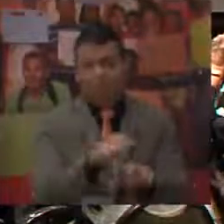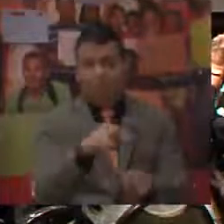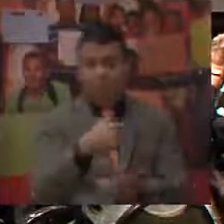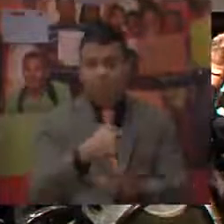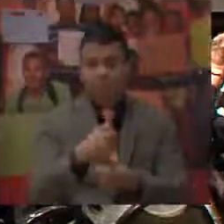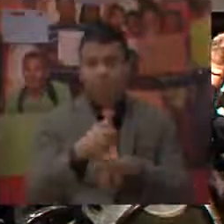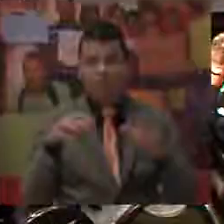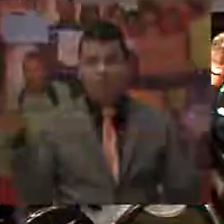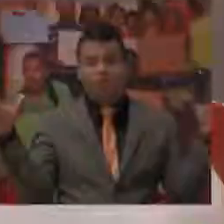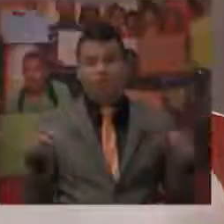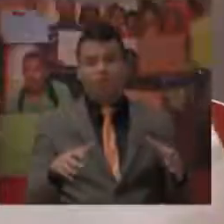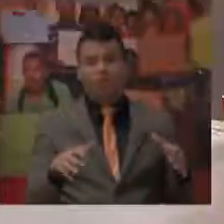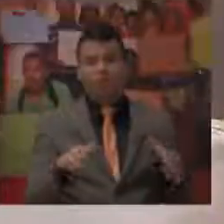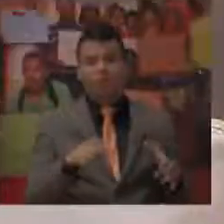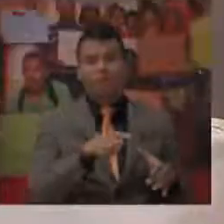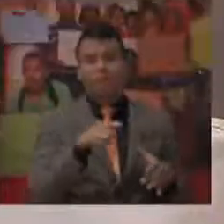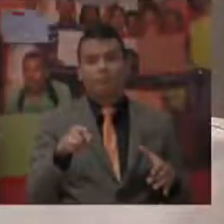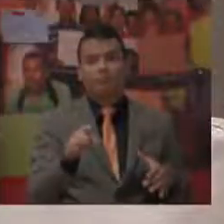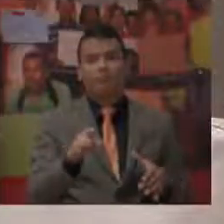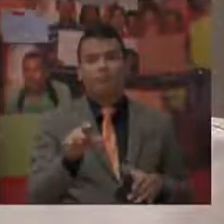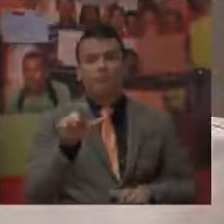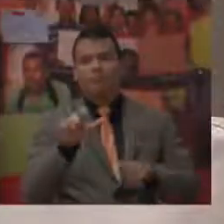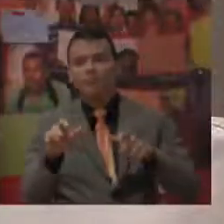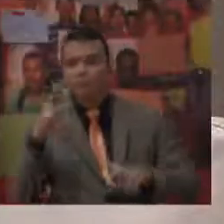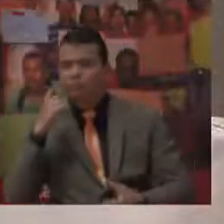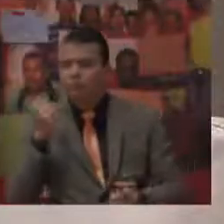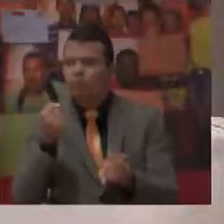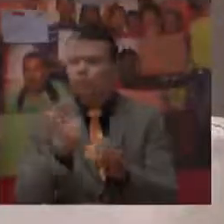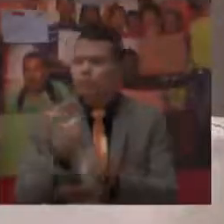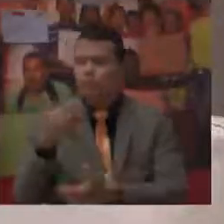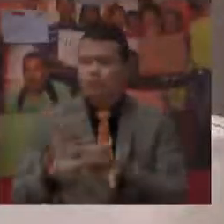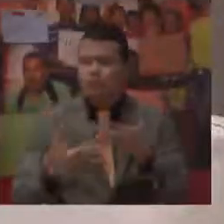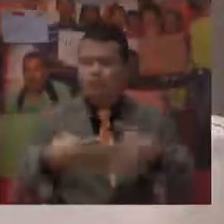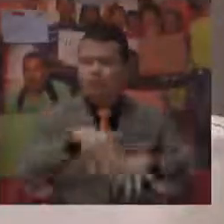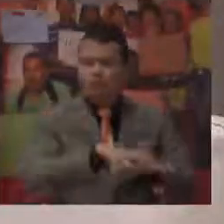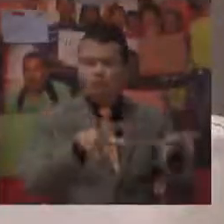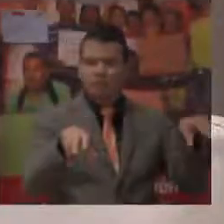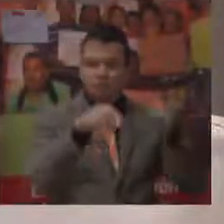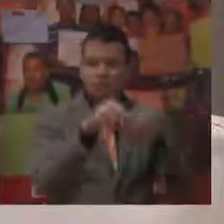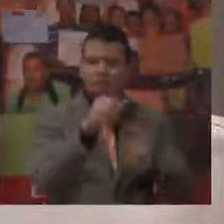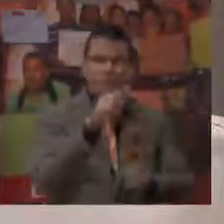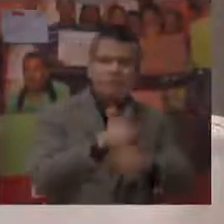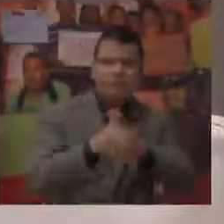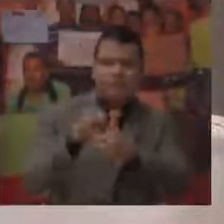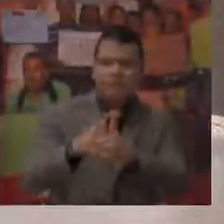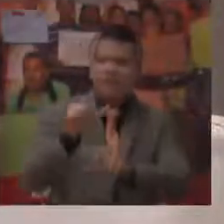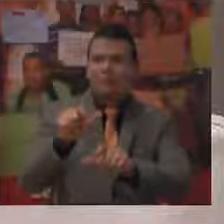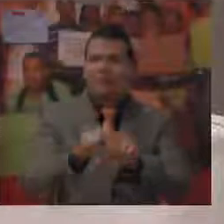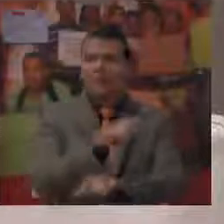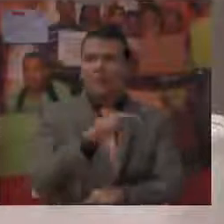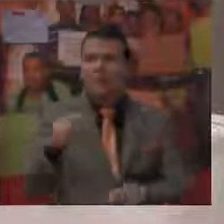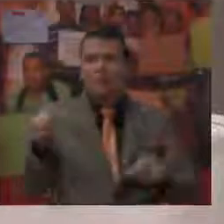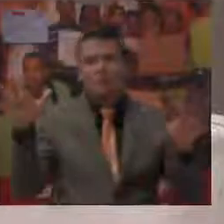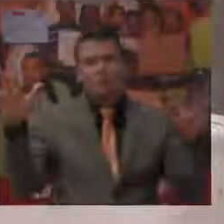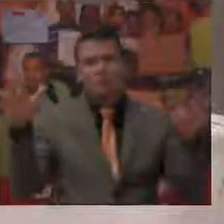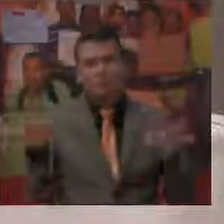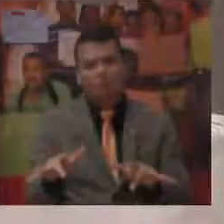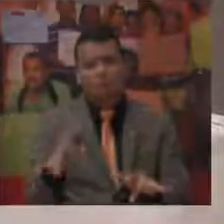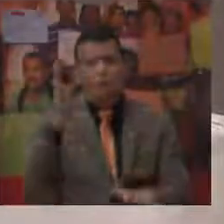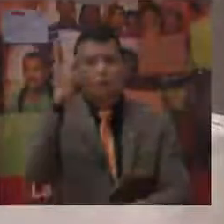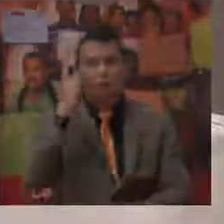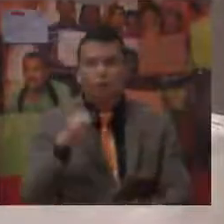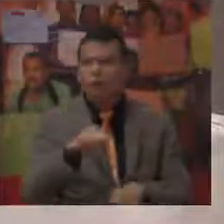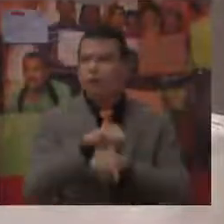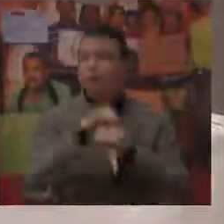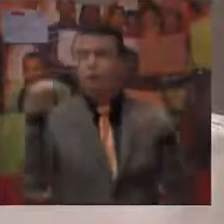funcionarios, de los reintegradores y de cada una de aquellas personas y esos participantes que todos los días se